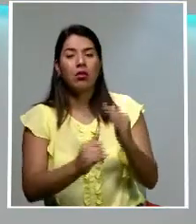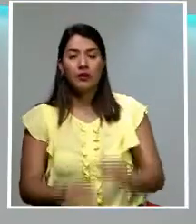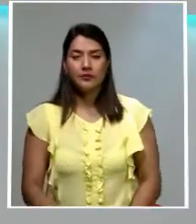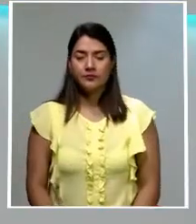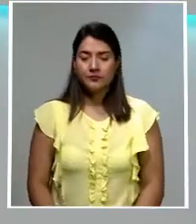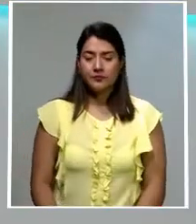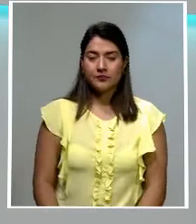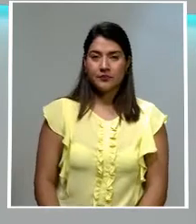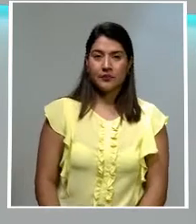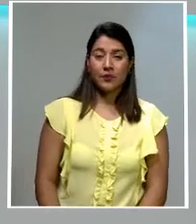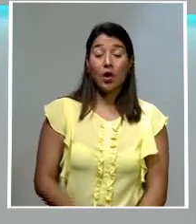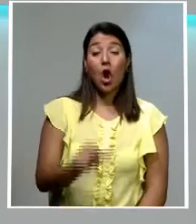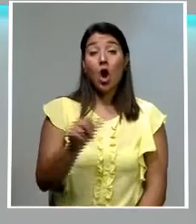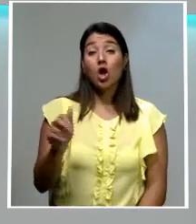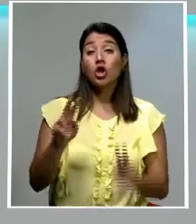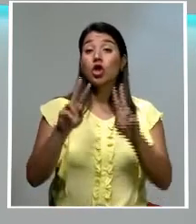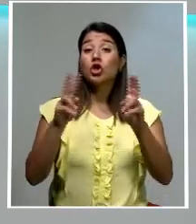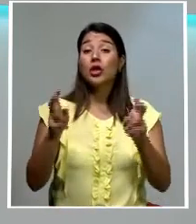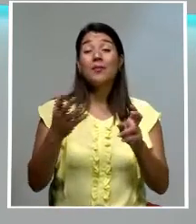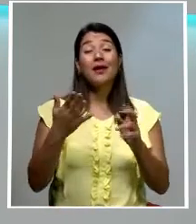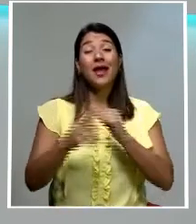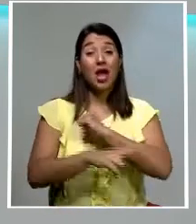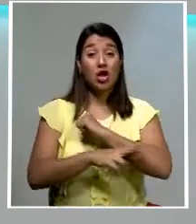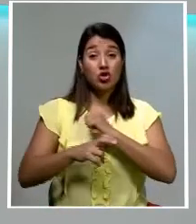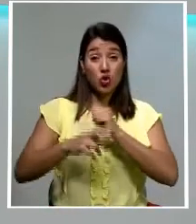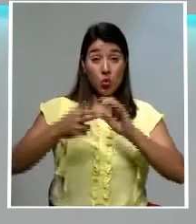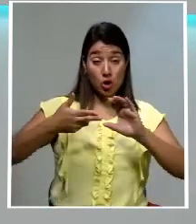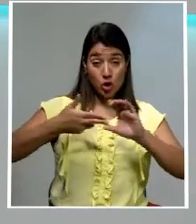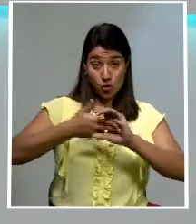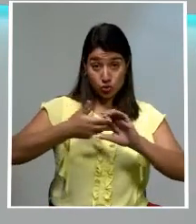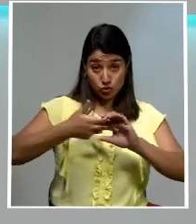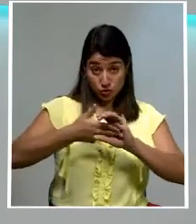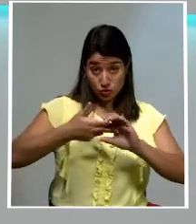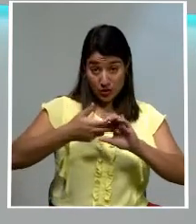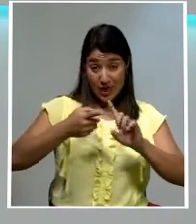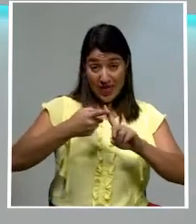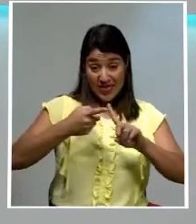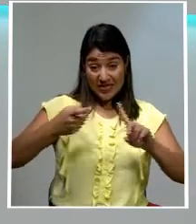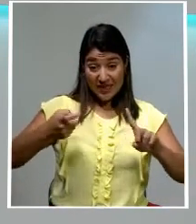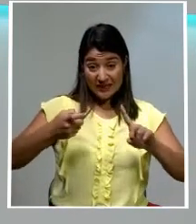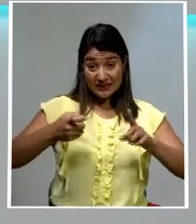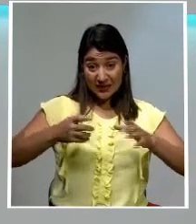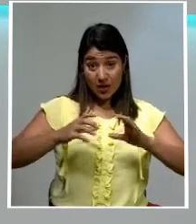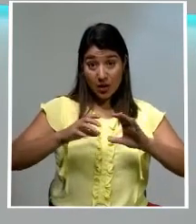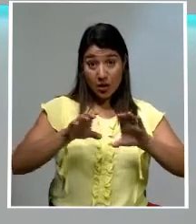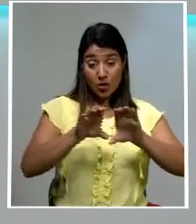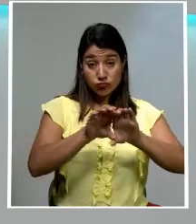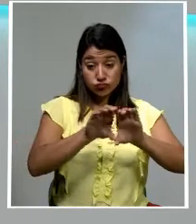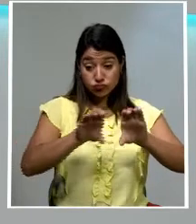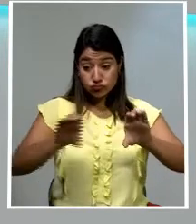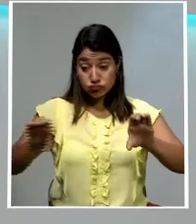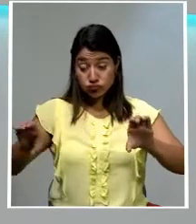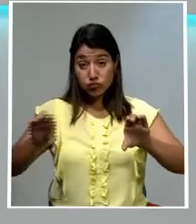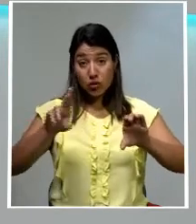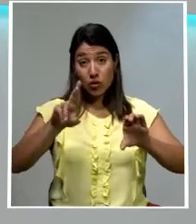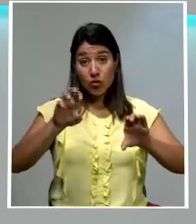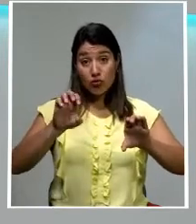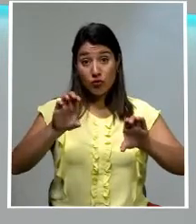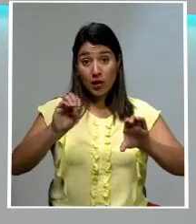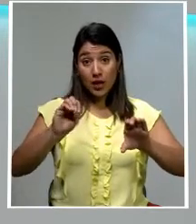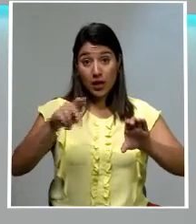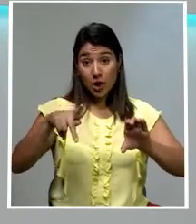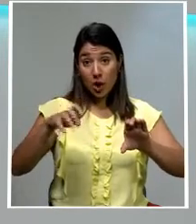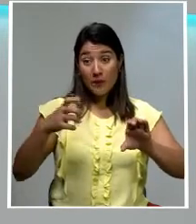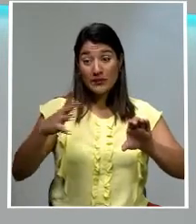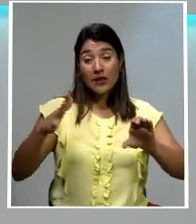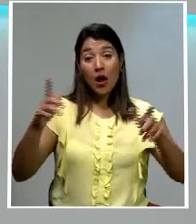En otros temas, los robos de combustible directamente del poliducto de Recope disminuyeron en los últimos 3